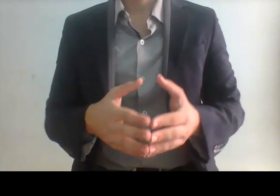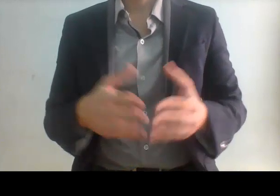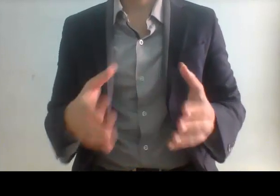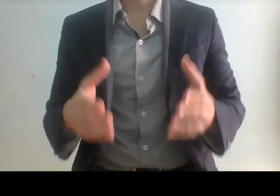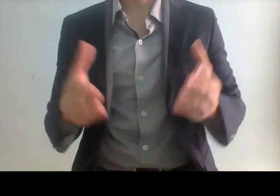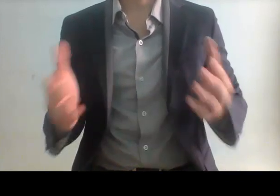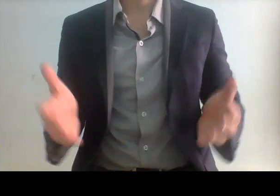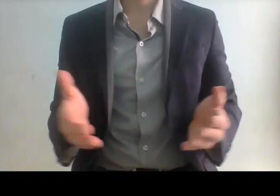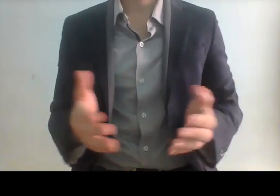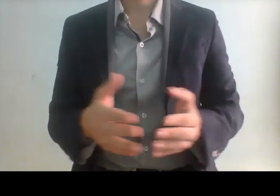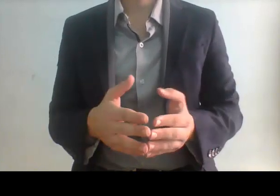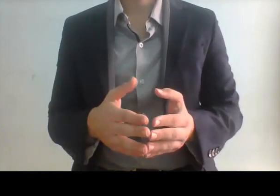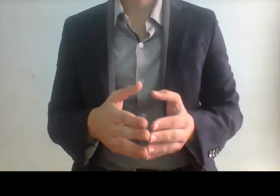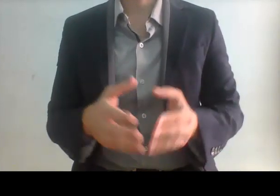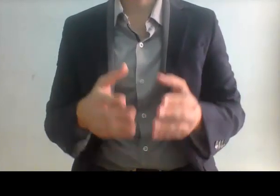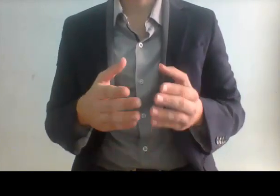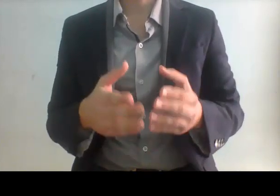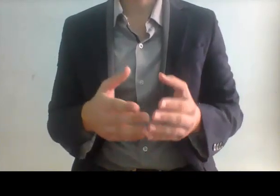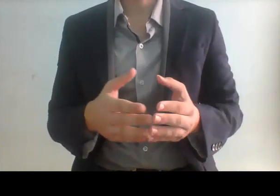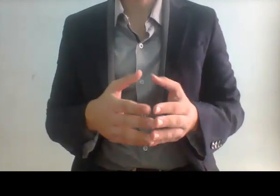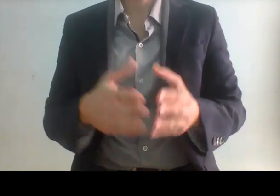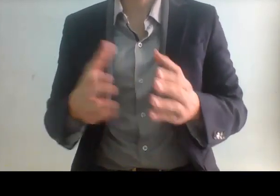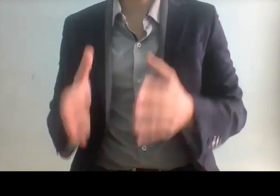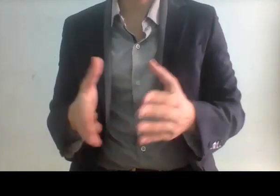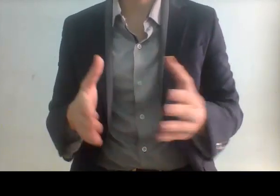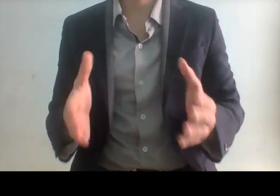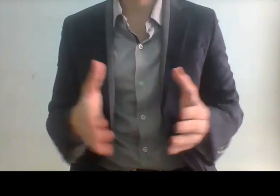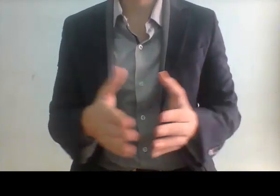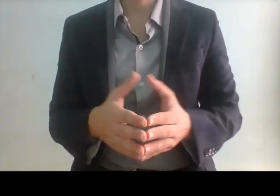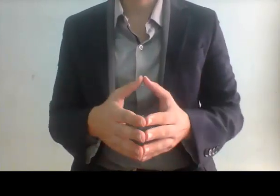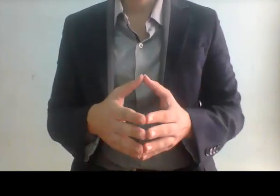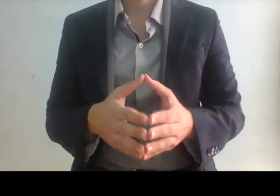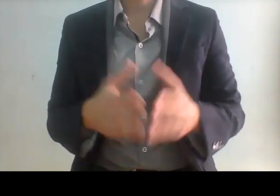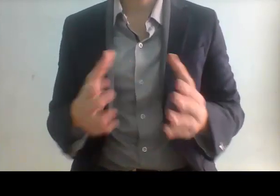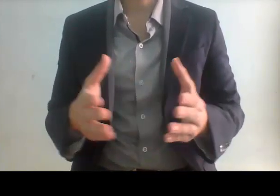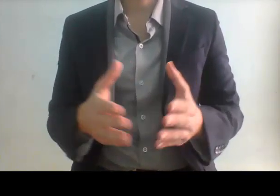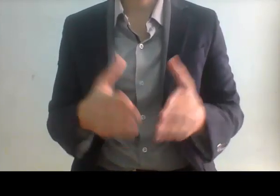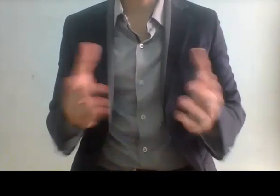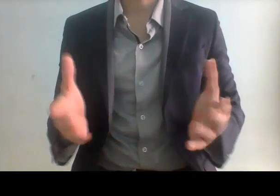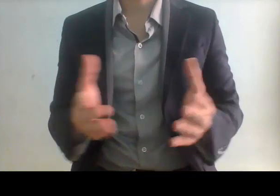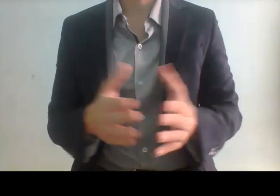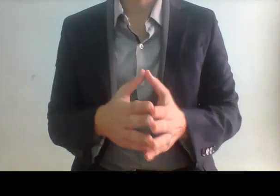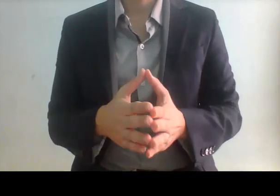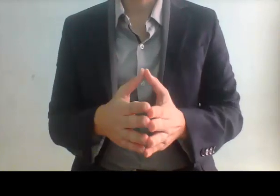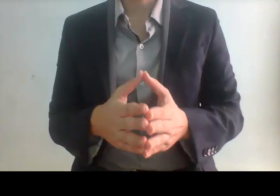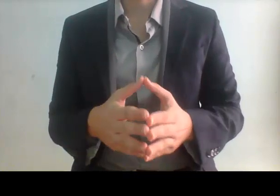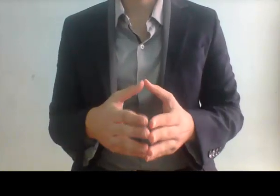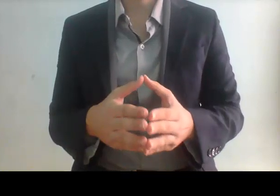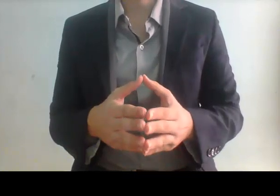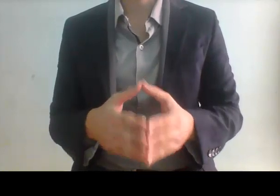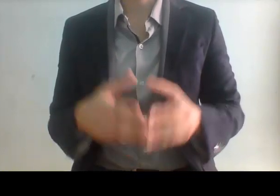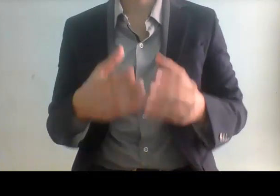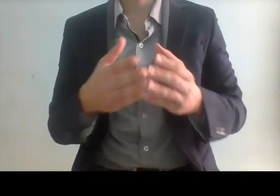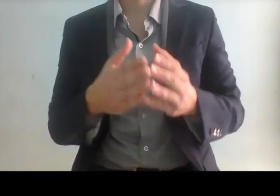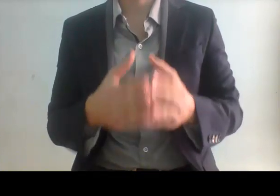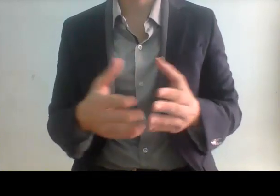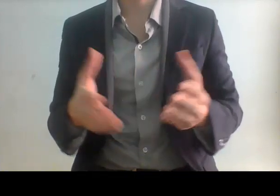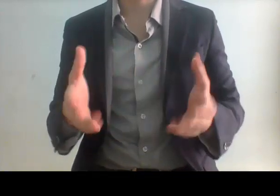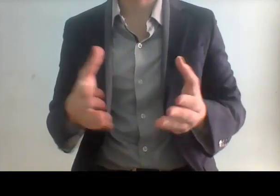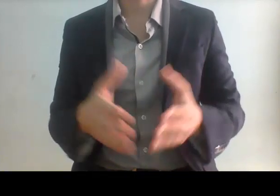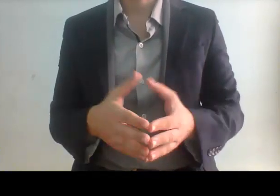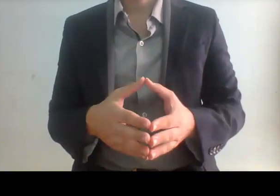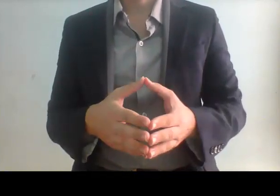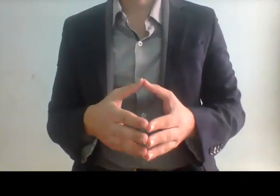ellos. Él está haciendo esto porque antes de que iniciara el problema grave del COVID en nuestro país, él ya ha